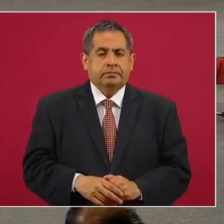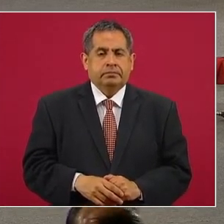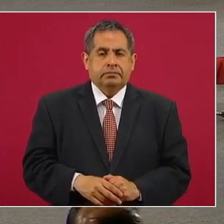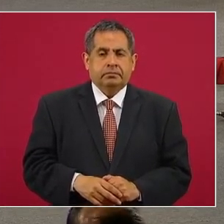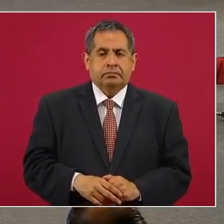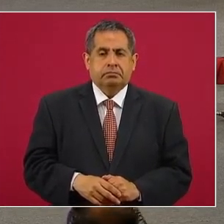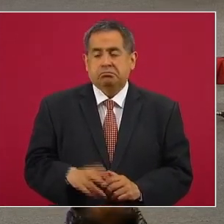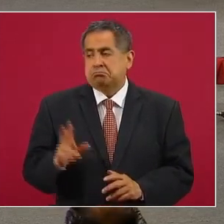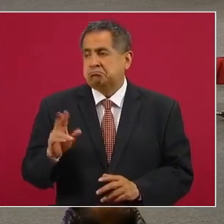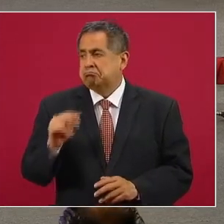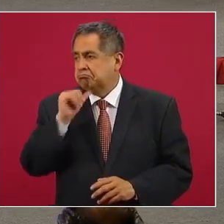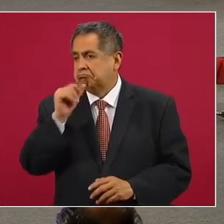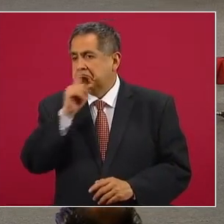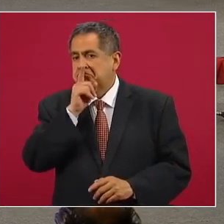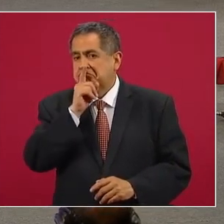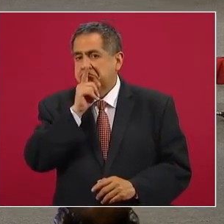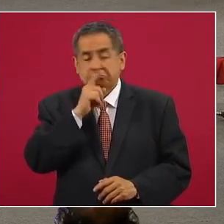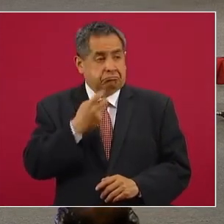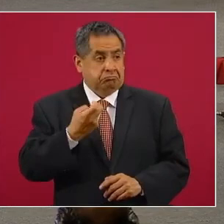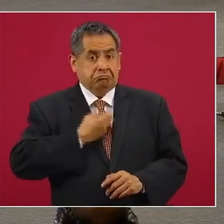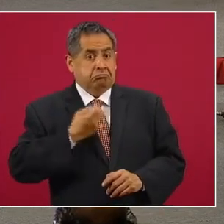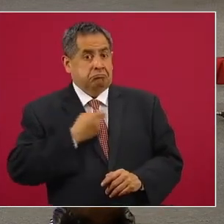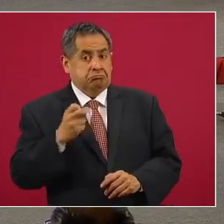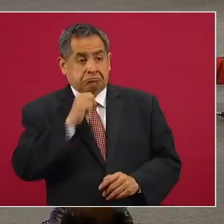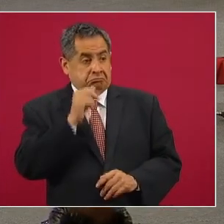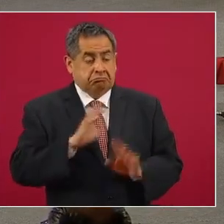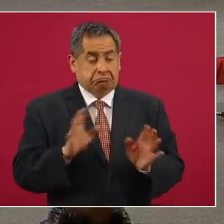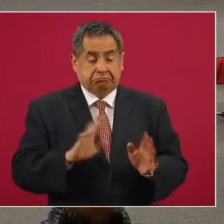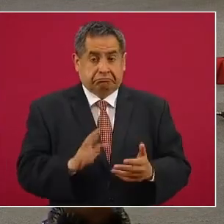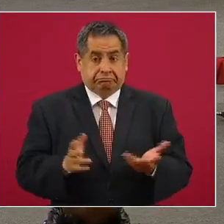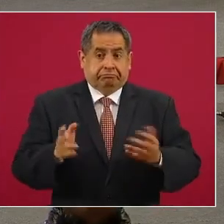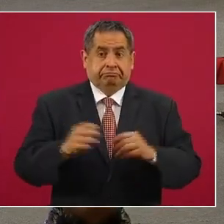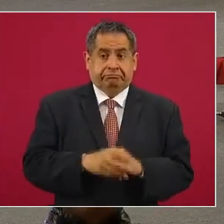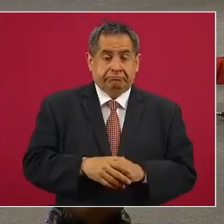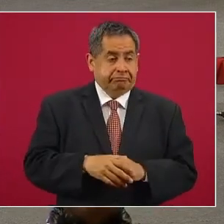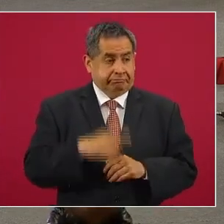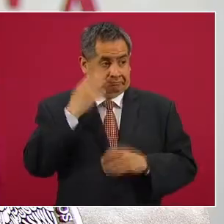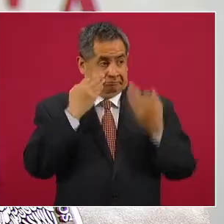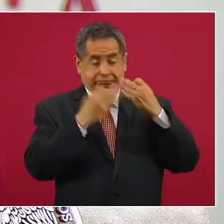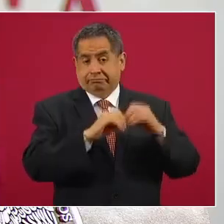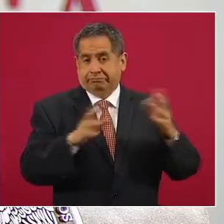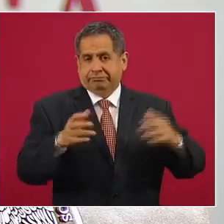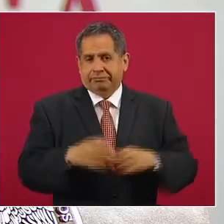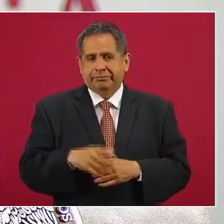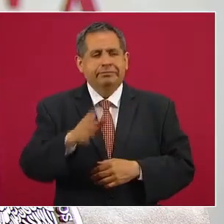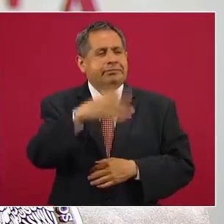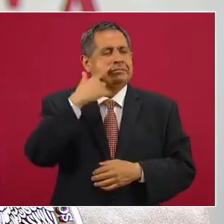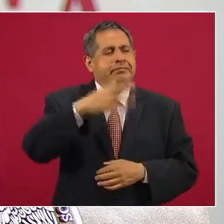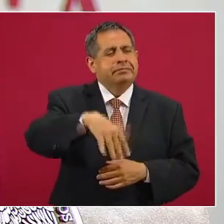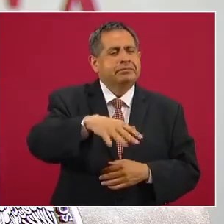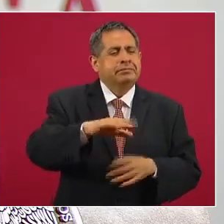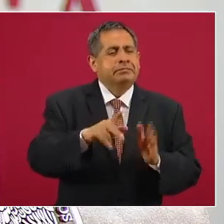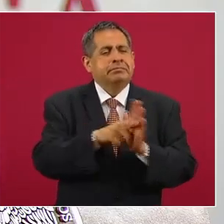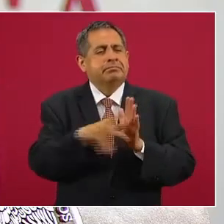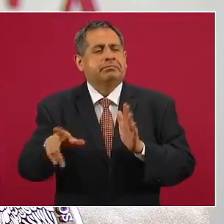Pues no soy atacado. Está de manifiesto. A ver, el Reforma.